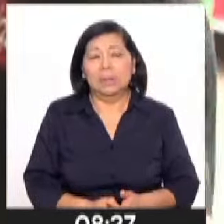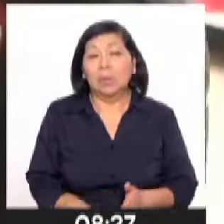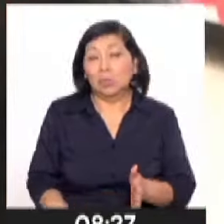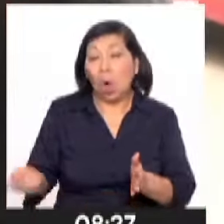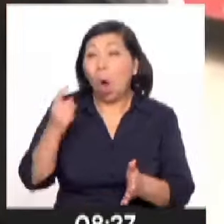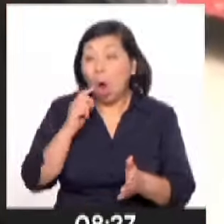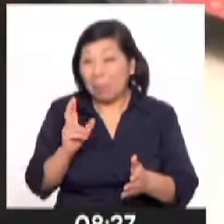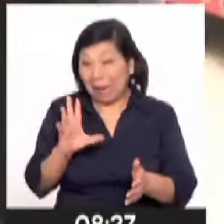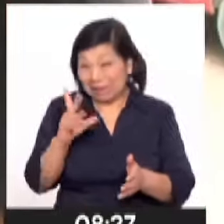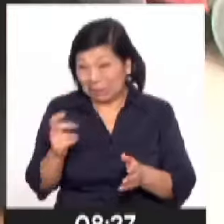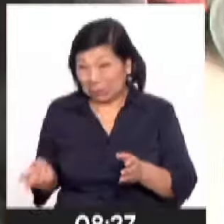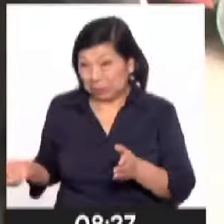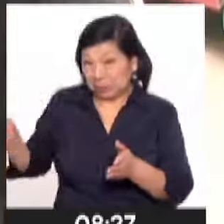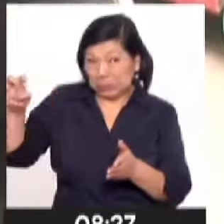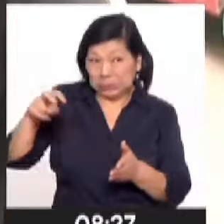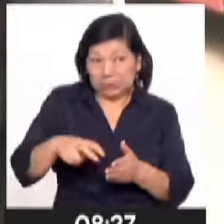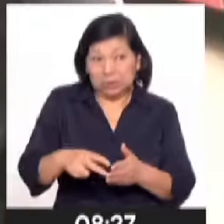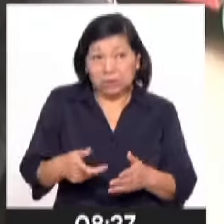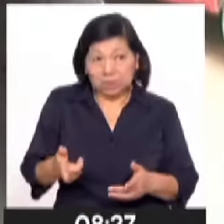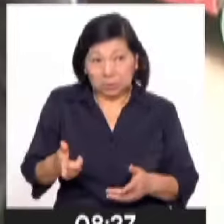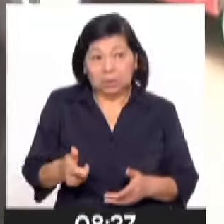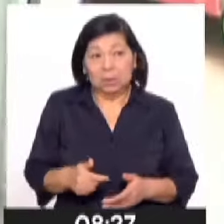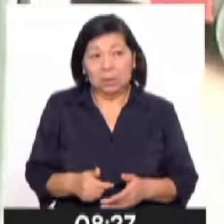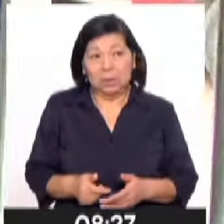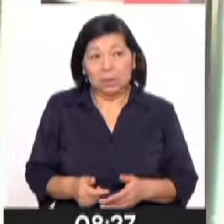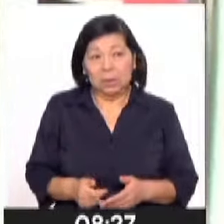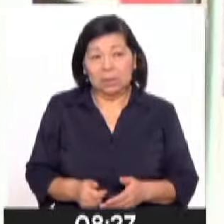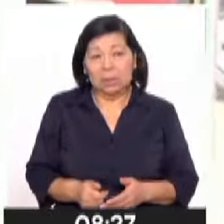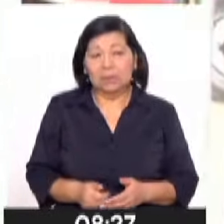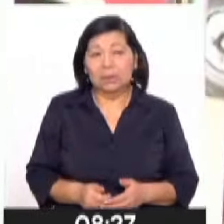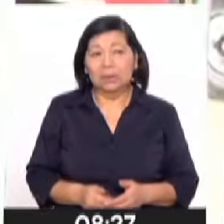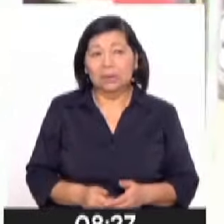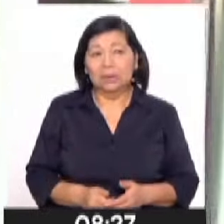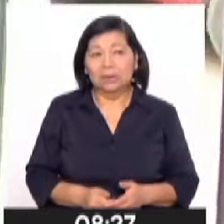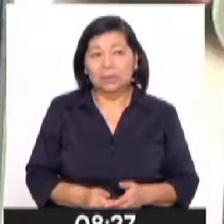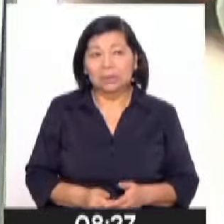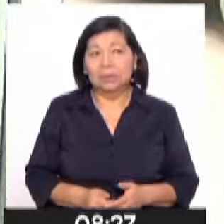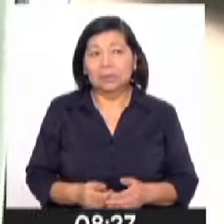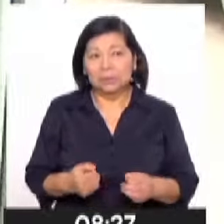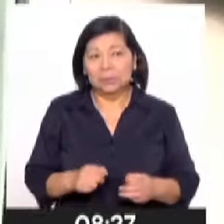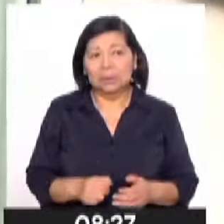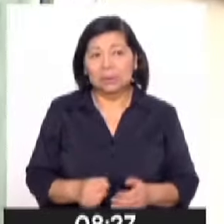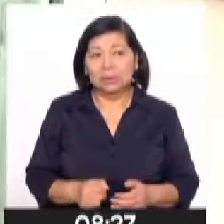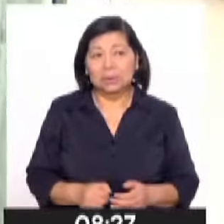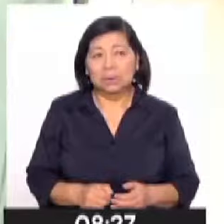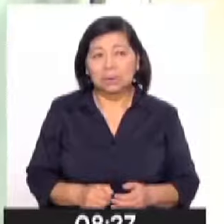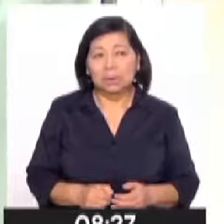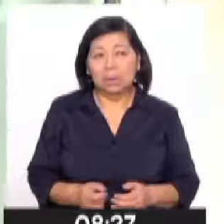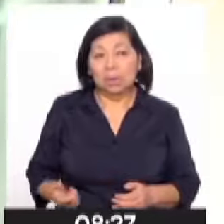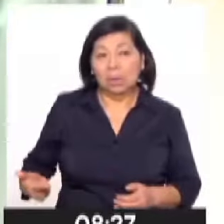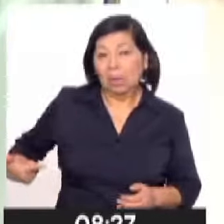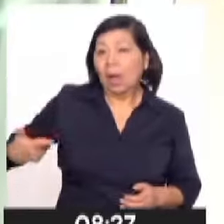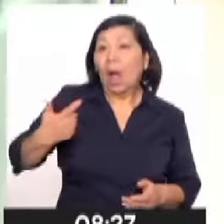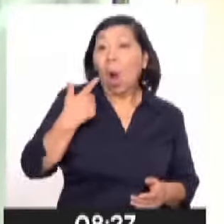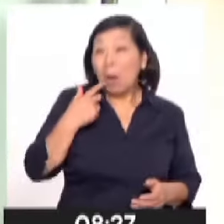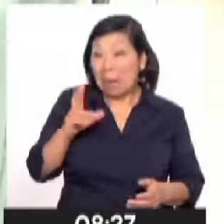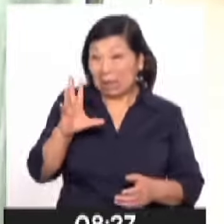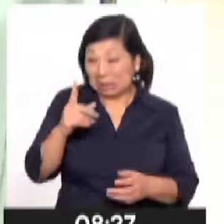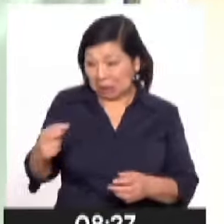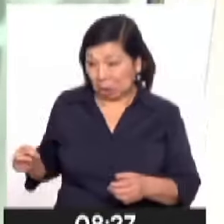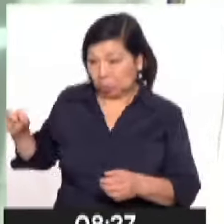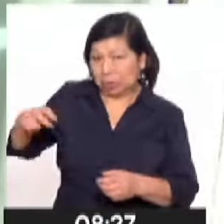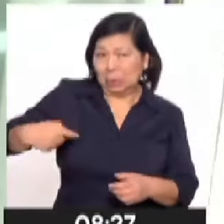sube, me apunta a mí, lo que yo estoy sentada, me apunta. Estaba sentada, por favor, sentada. Una suerte de recreación, que es información importante. Yo estaba sentada y ellos suben y me apuntan. Entonces yo me